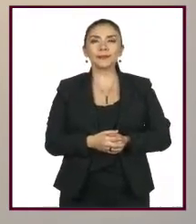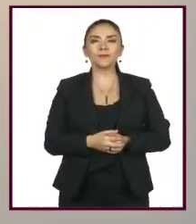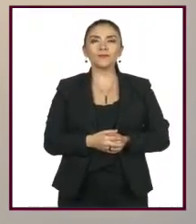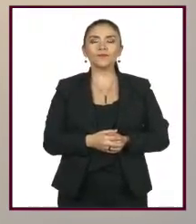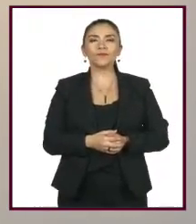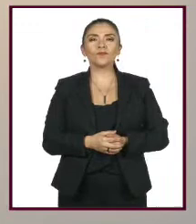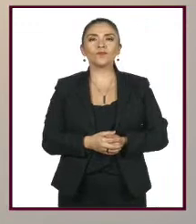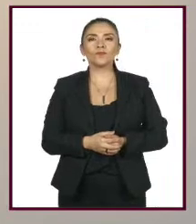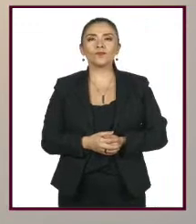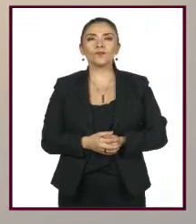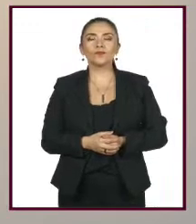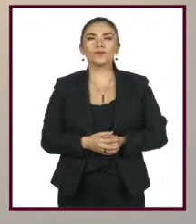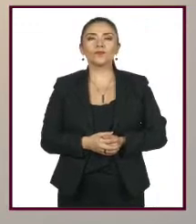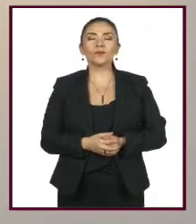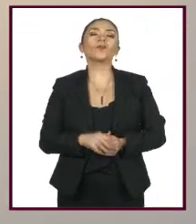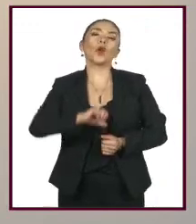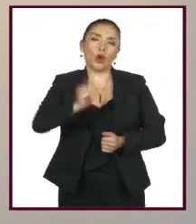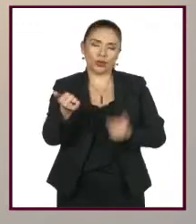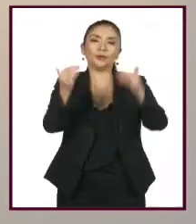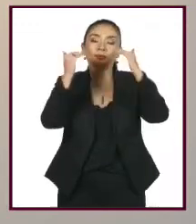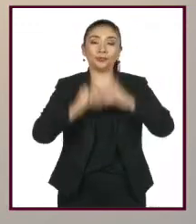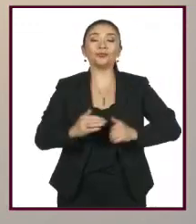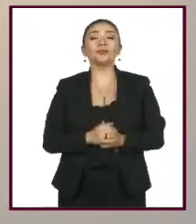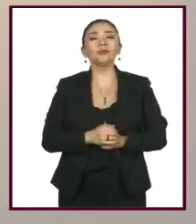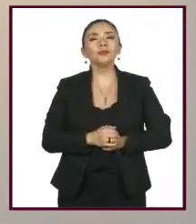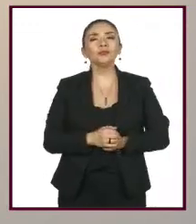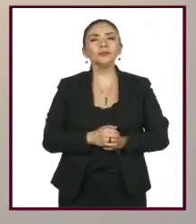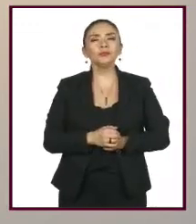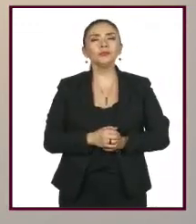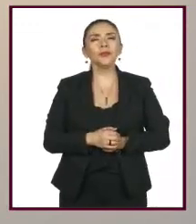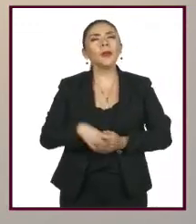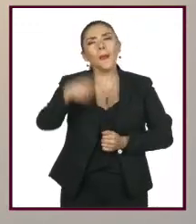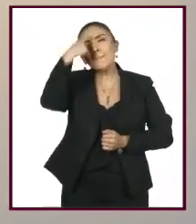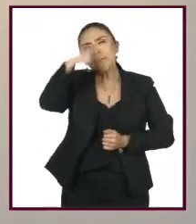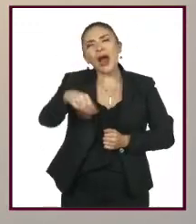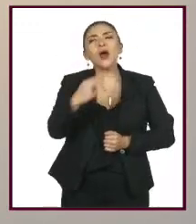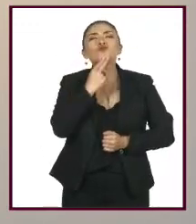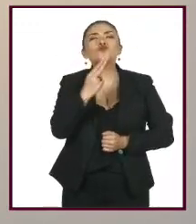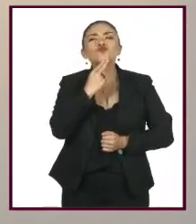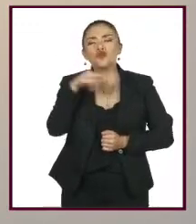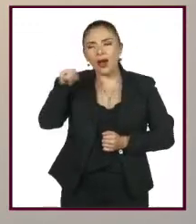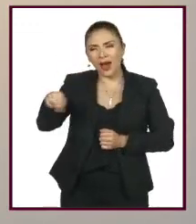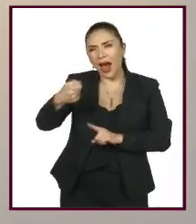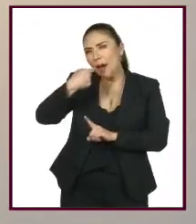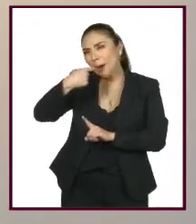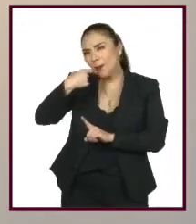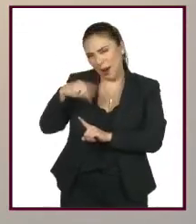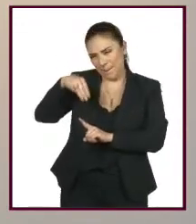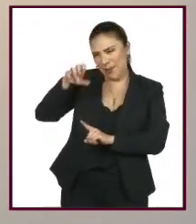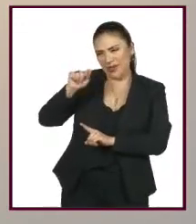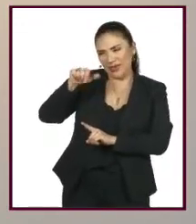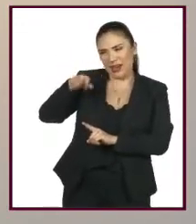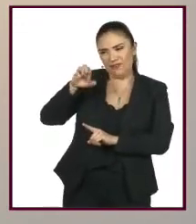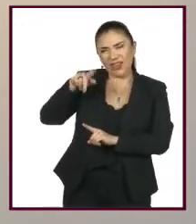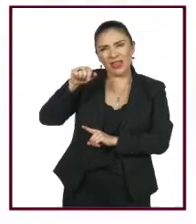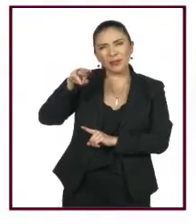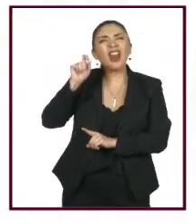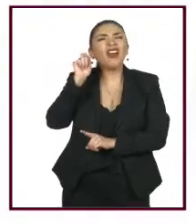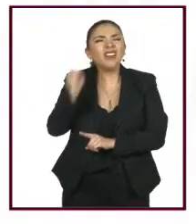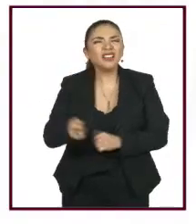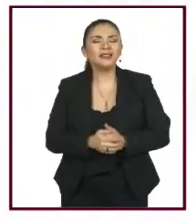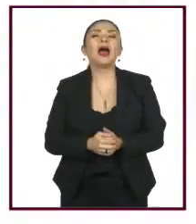También dentro de los usos que se utilizan de esta sustancia se encuentra el chemsex, que